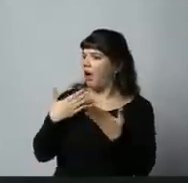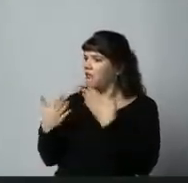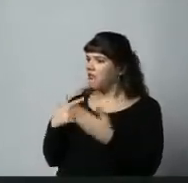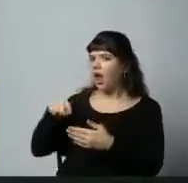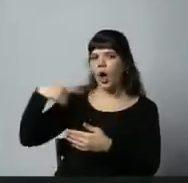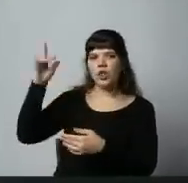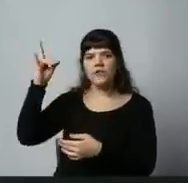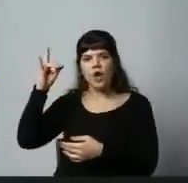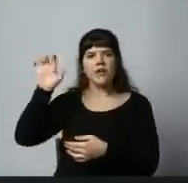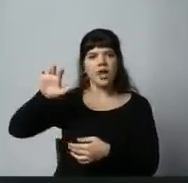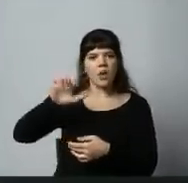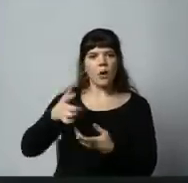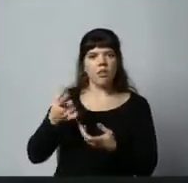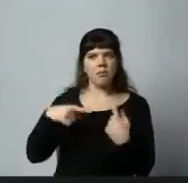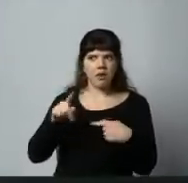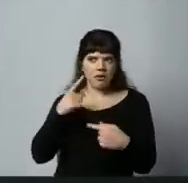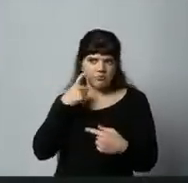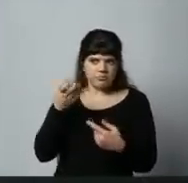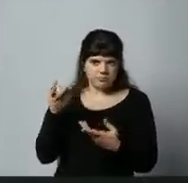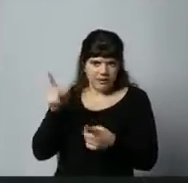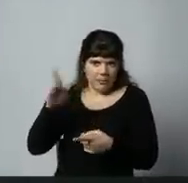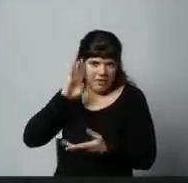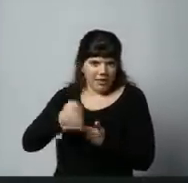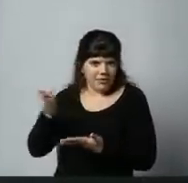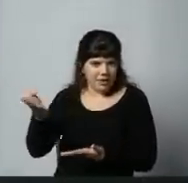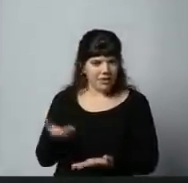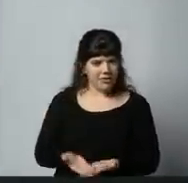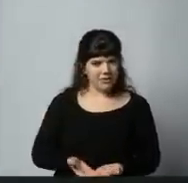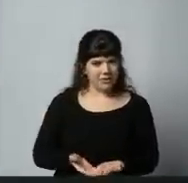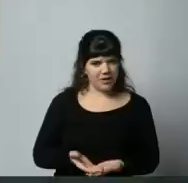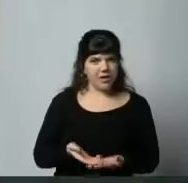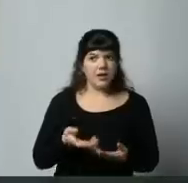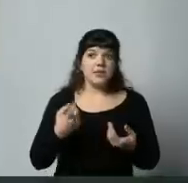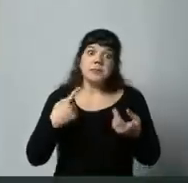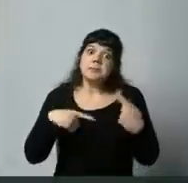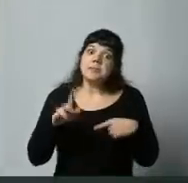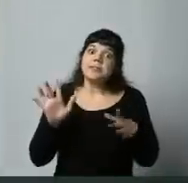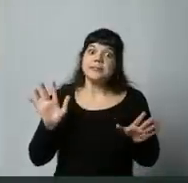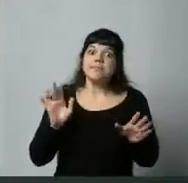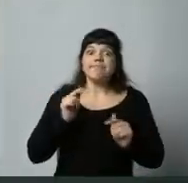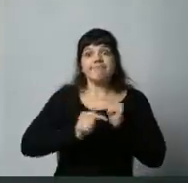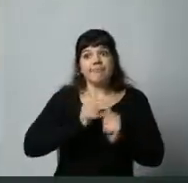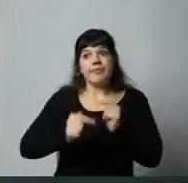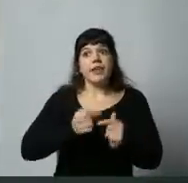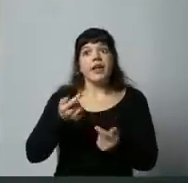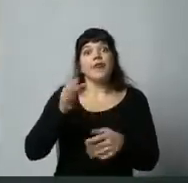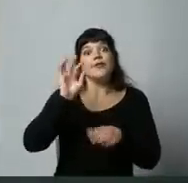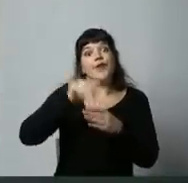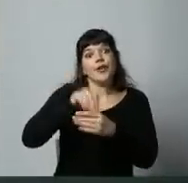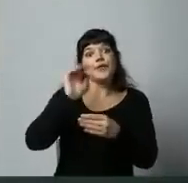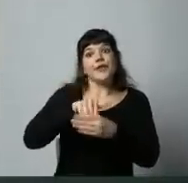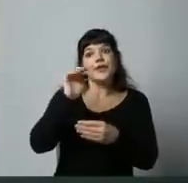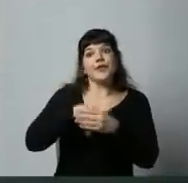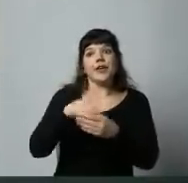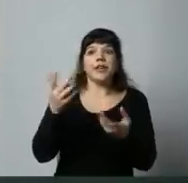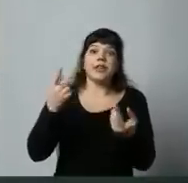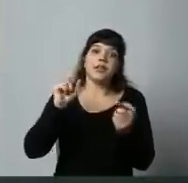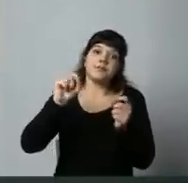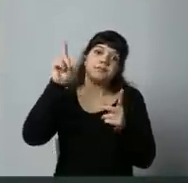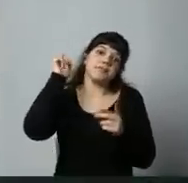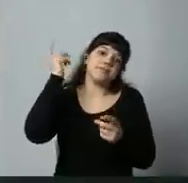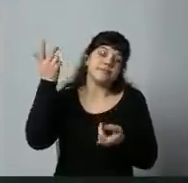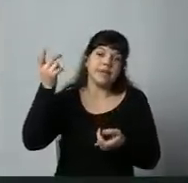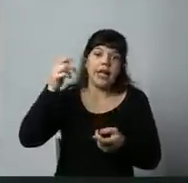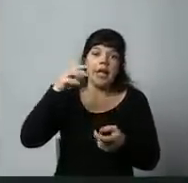y dejar que todas estas cosas pasen sin decir una sola palabra Mientras tanto seguimos votando al al al candidato de Estados Unidos al